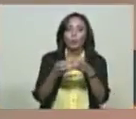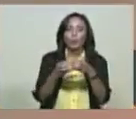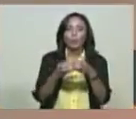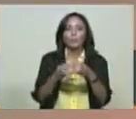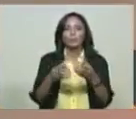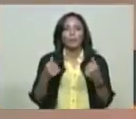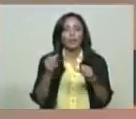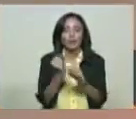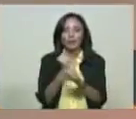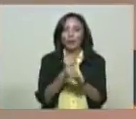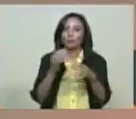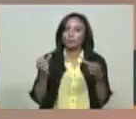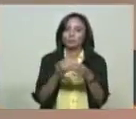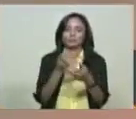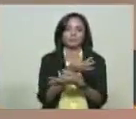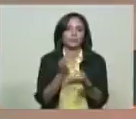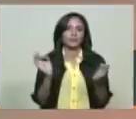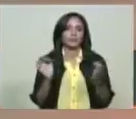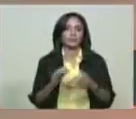extraordinario